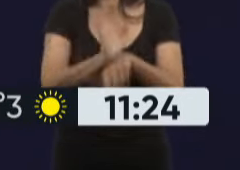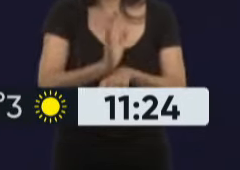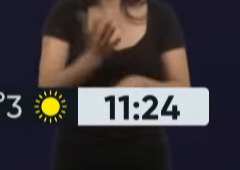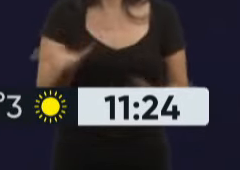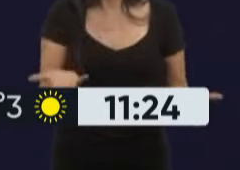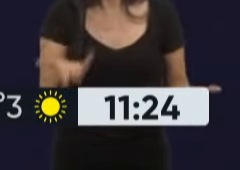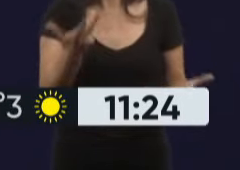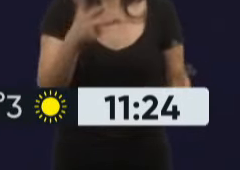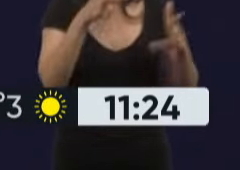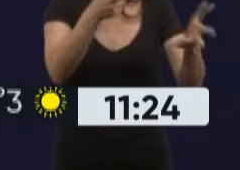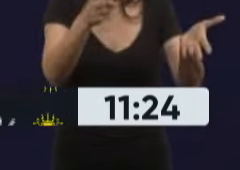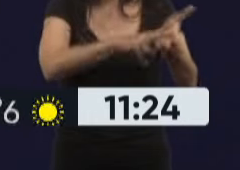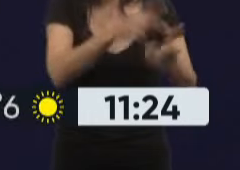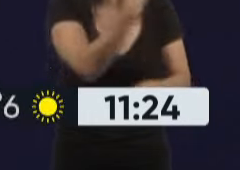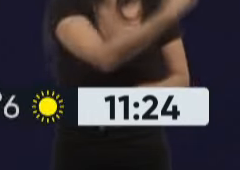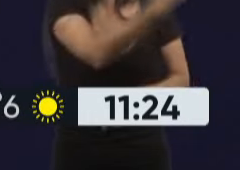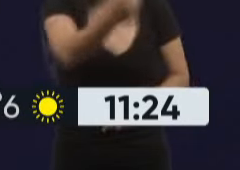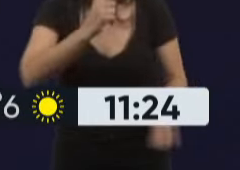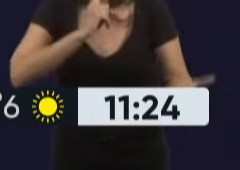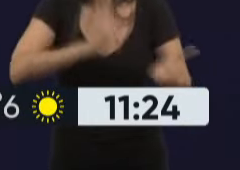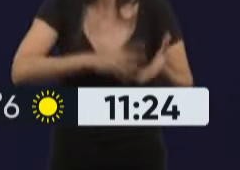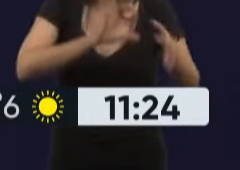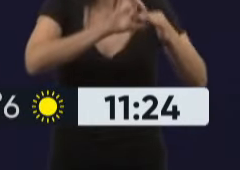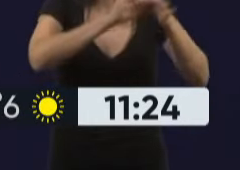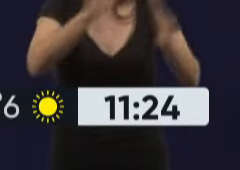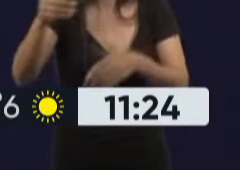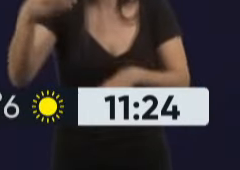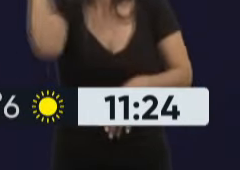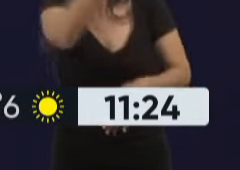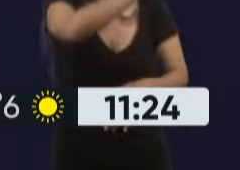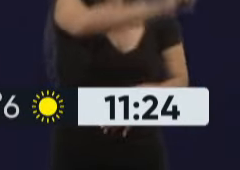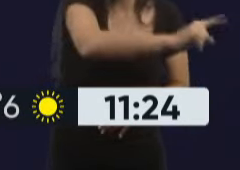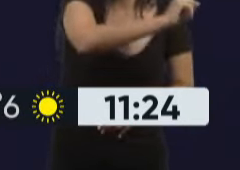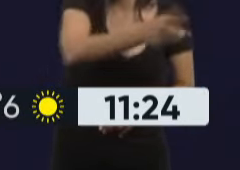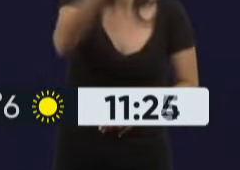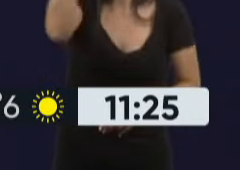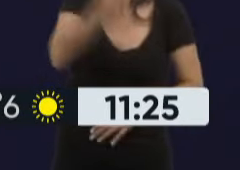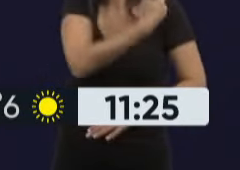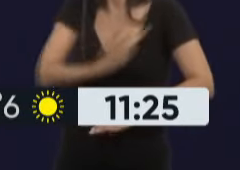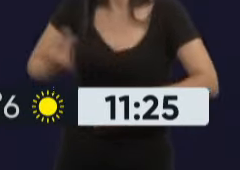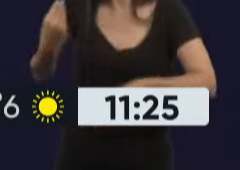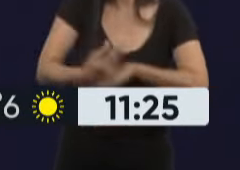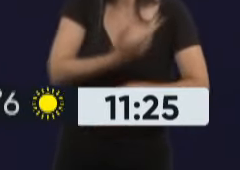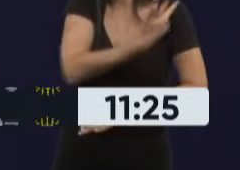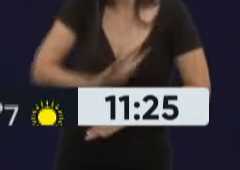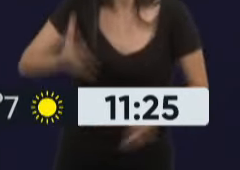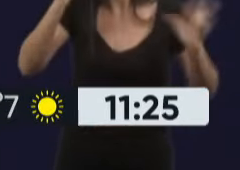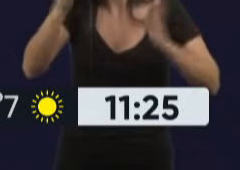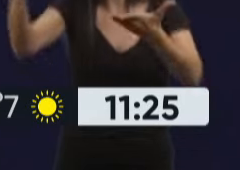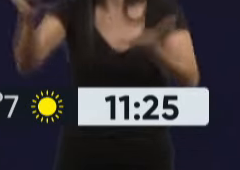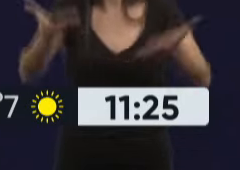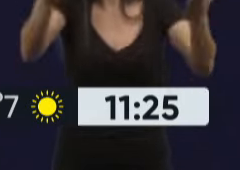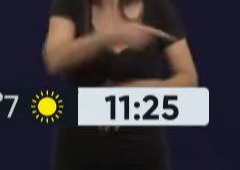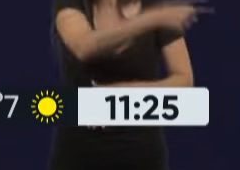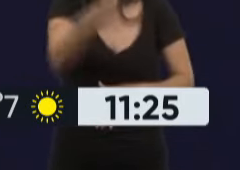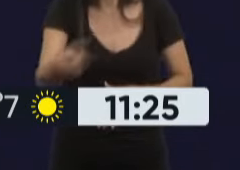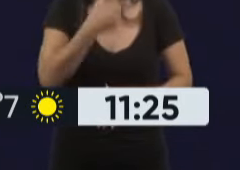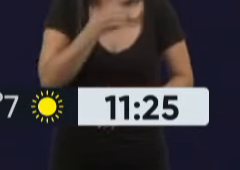e ir o no ir a una invitación que hace el presidente Ayer fue una invitación del presidente quien no quiso ir habrá tenido sus